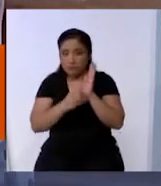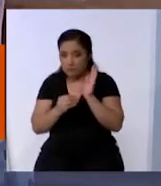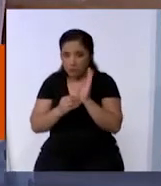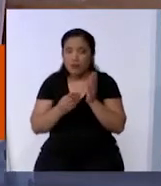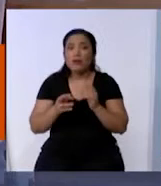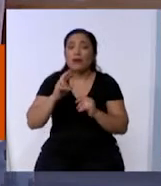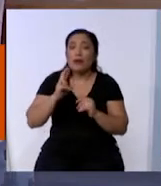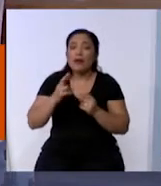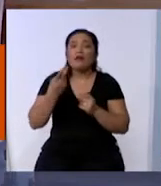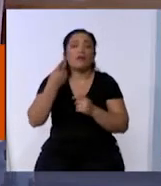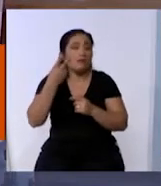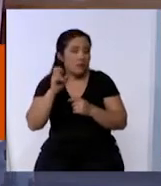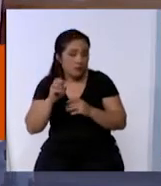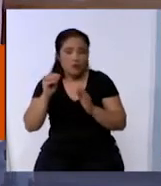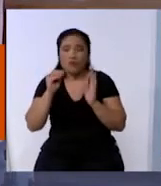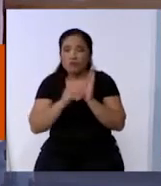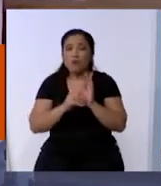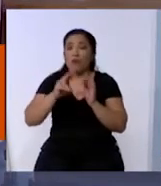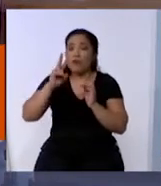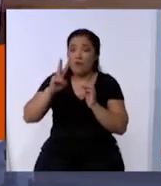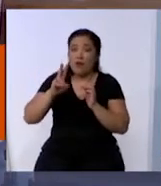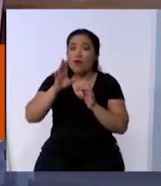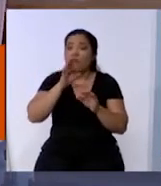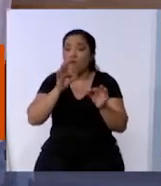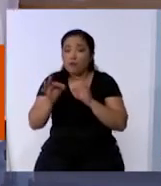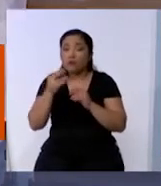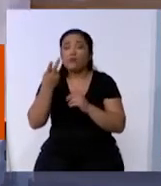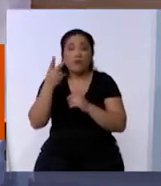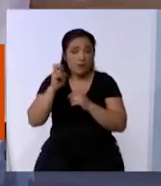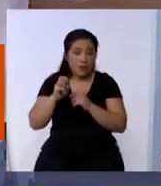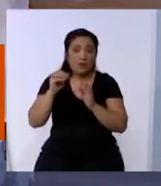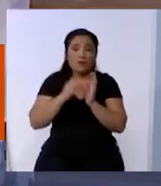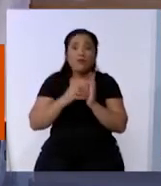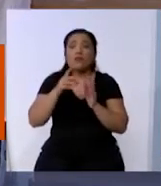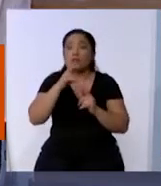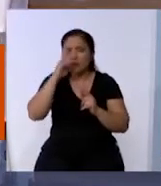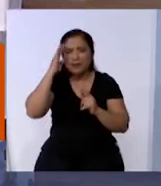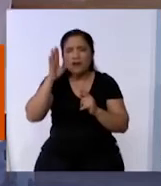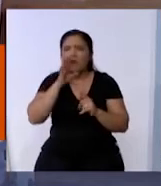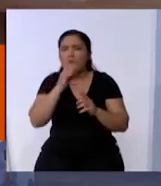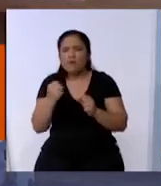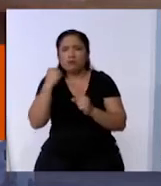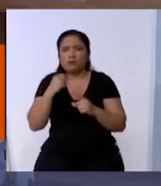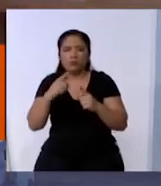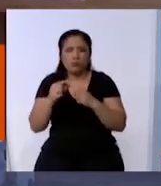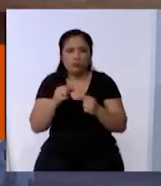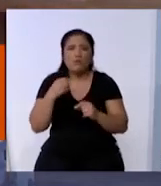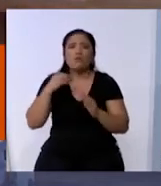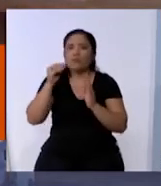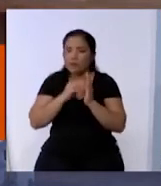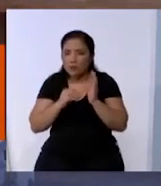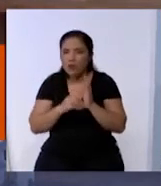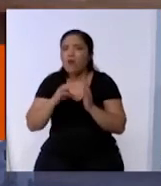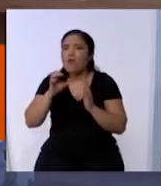R es igual a 28 osmio, V, que es el voltaje, 220, y quiere la intensidad. Ahí está la ecuación. Hacemos